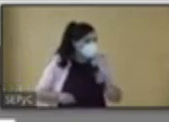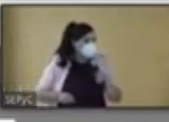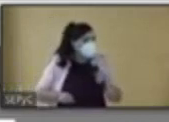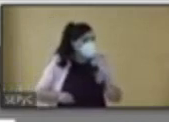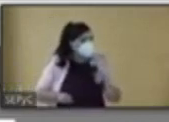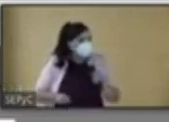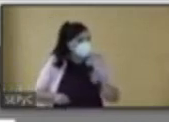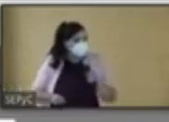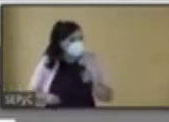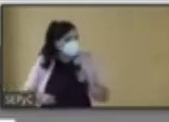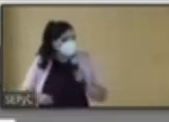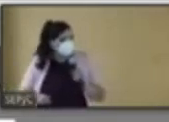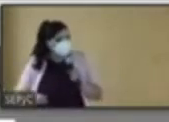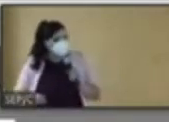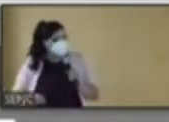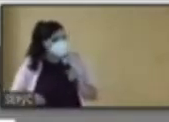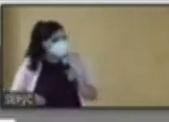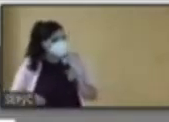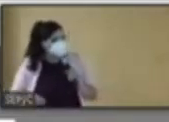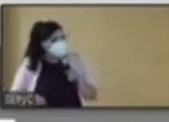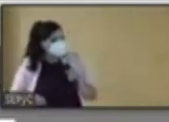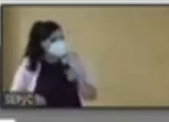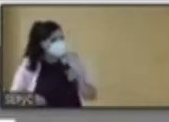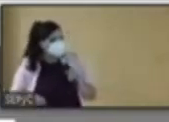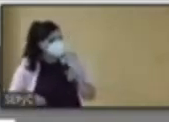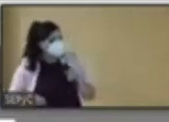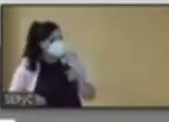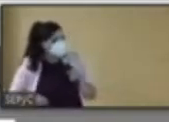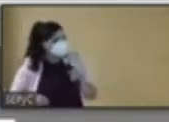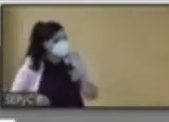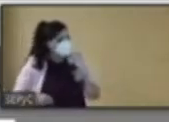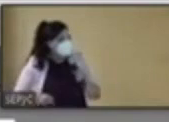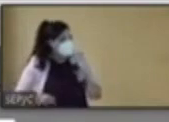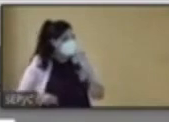monto mayor a los 250 UMA.